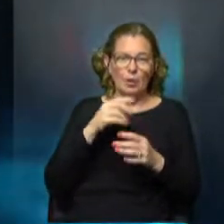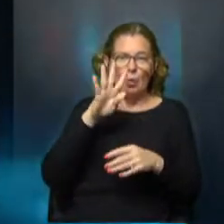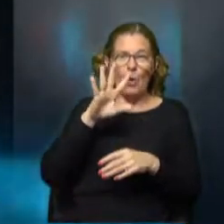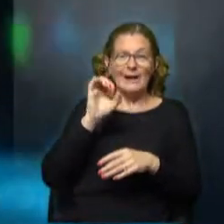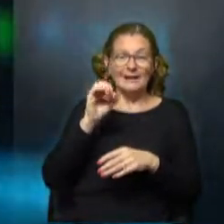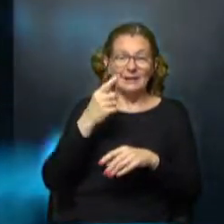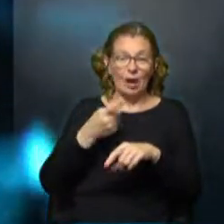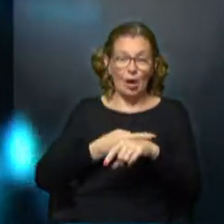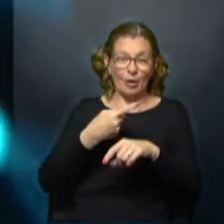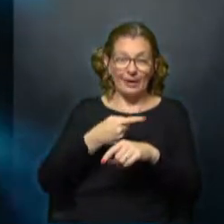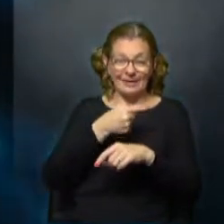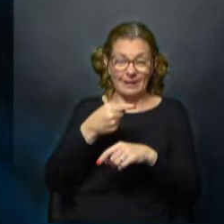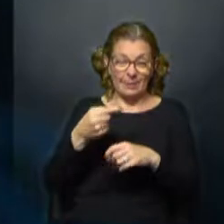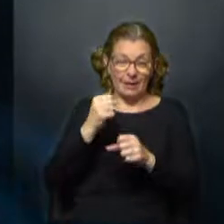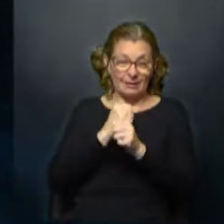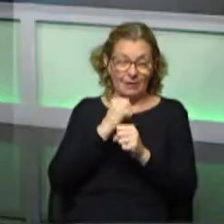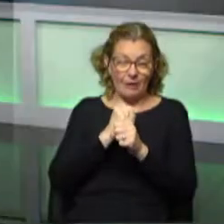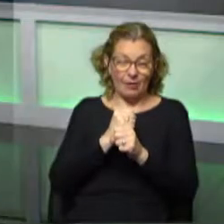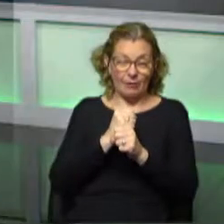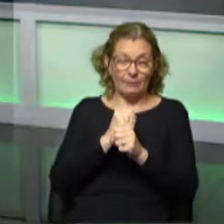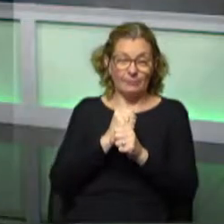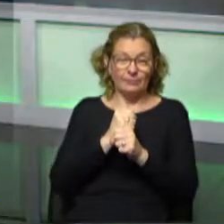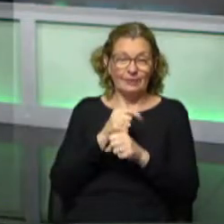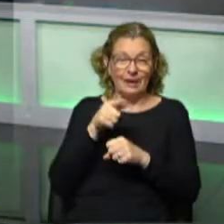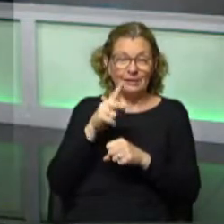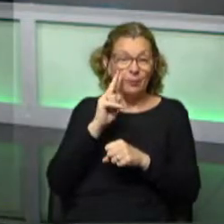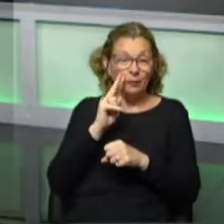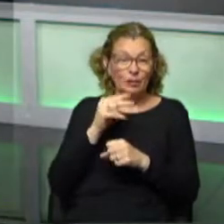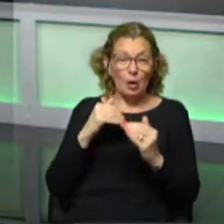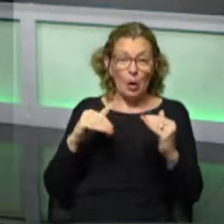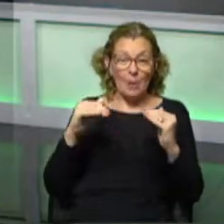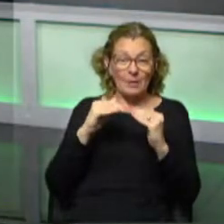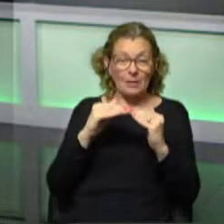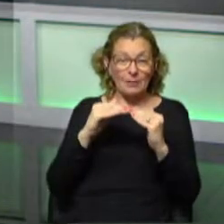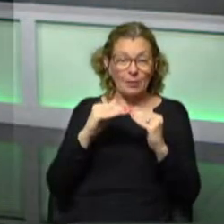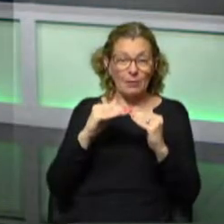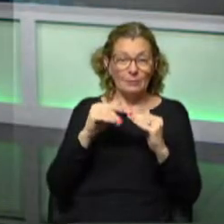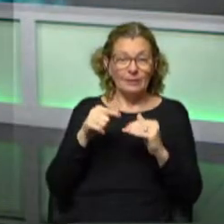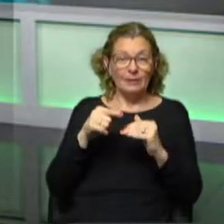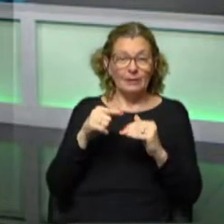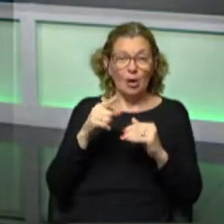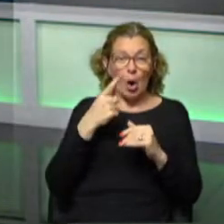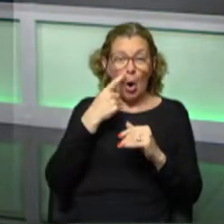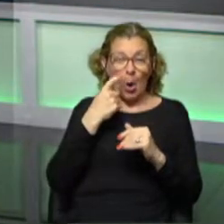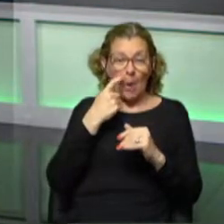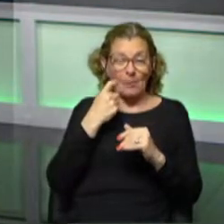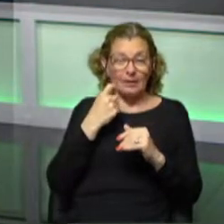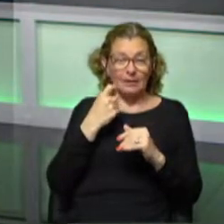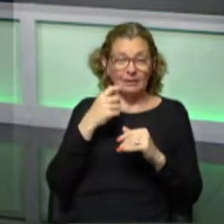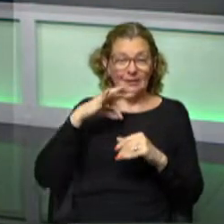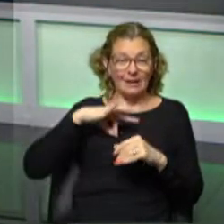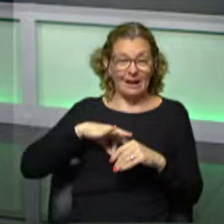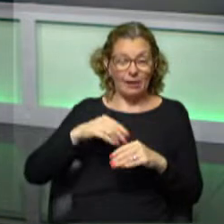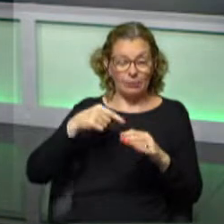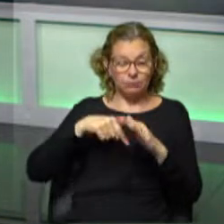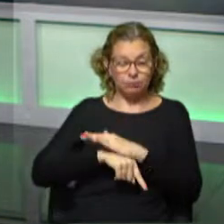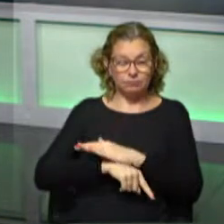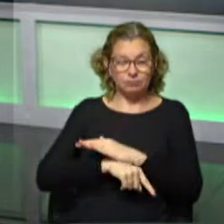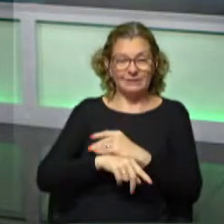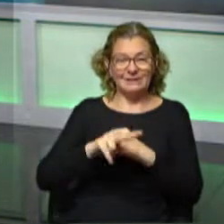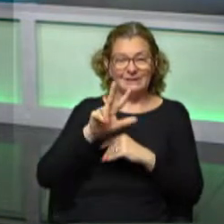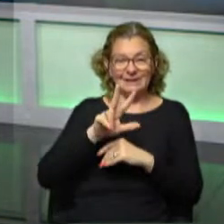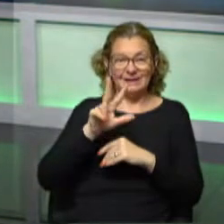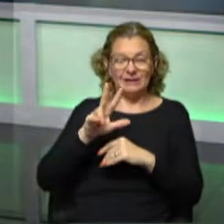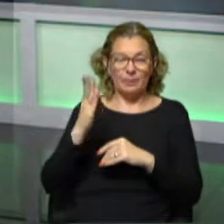semanales en su ocupación principal ya que estamos viendo lo mismo pero empezando a desagregarlo entre los hombres los salarios sumergidos afectan